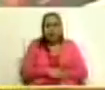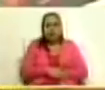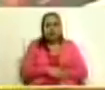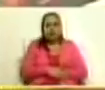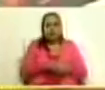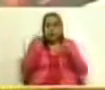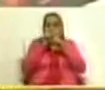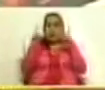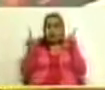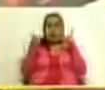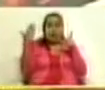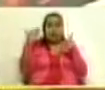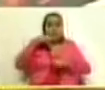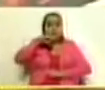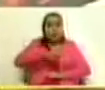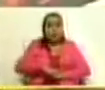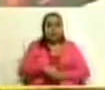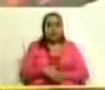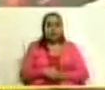Impresionante, muchachos, muchachas.